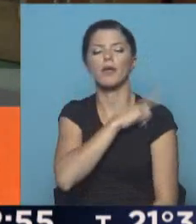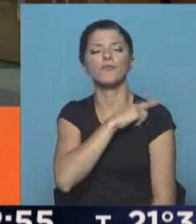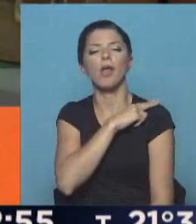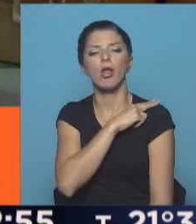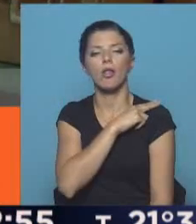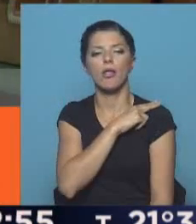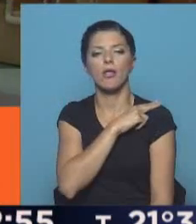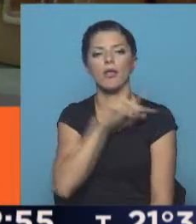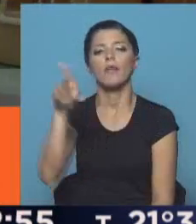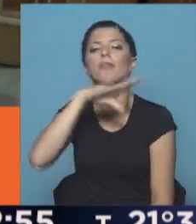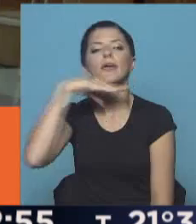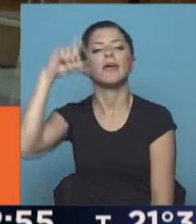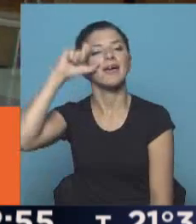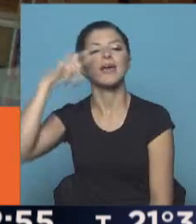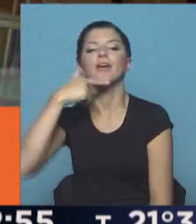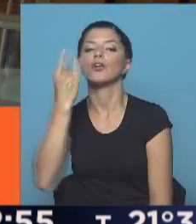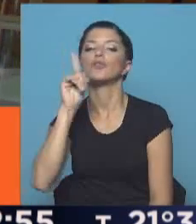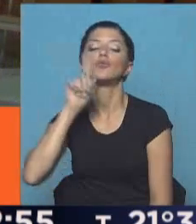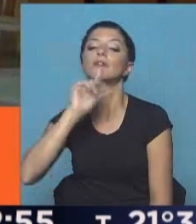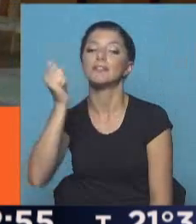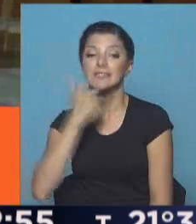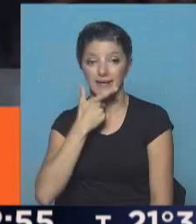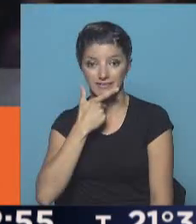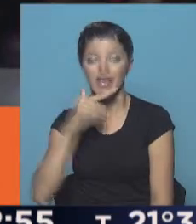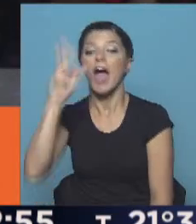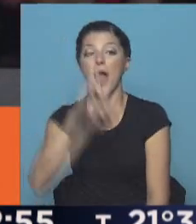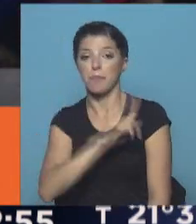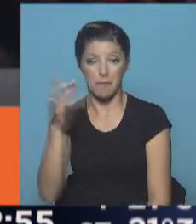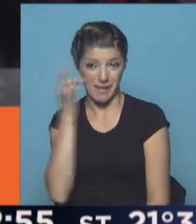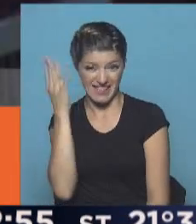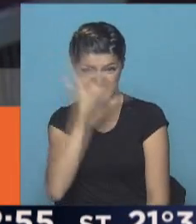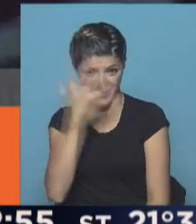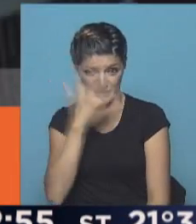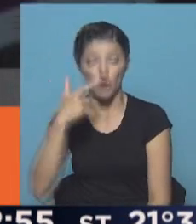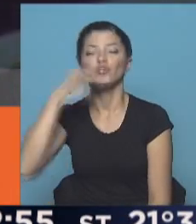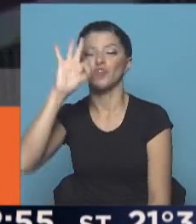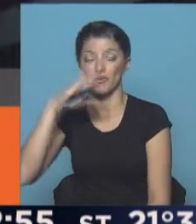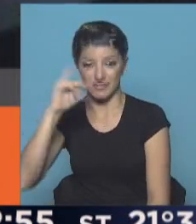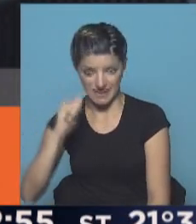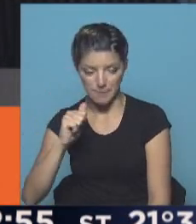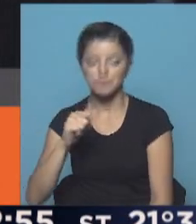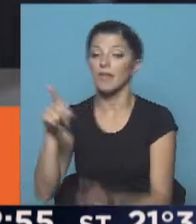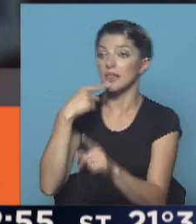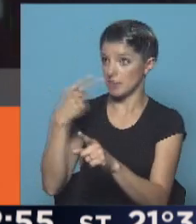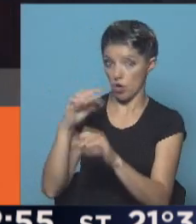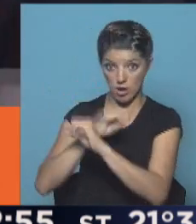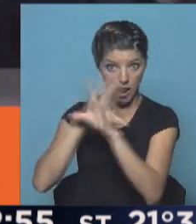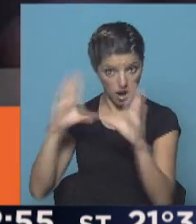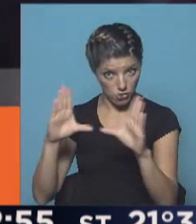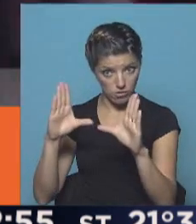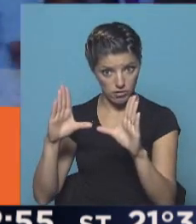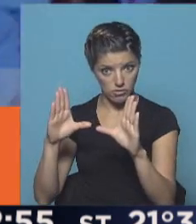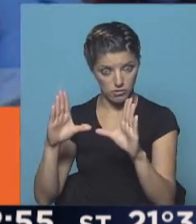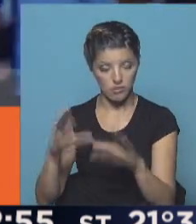jefe de los jesuitas, al Papa Negro, que es Arturo Sosa. Arturo Sosa lo dijo muy claramente. El problema